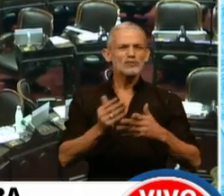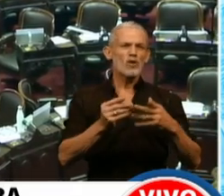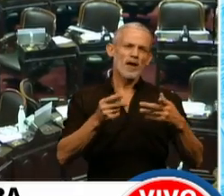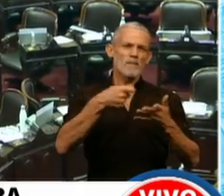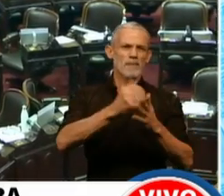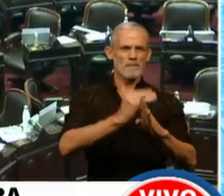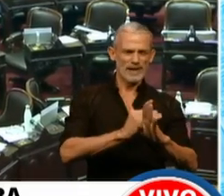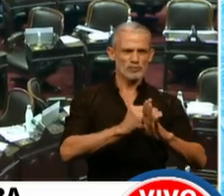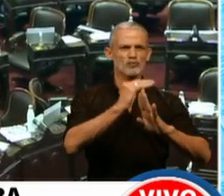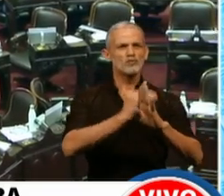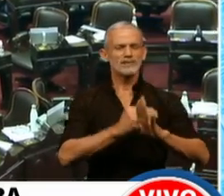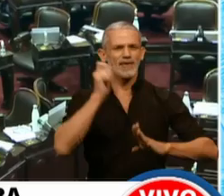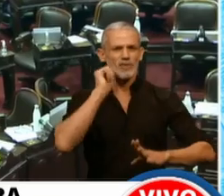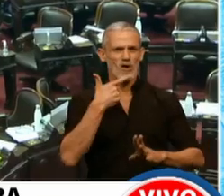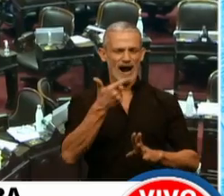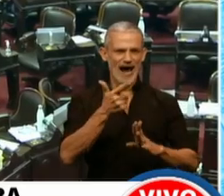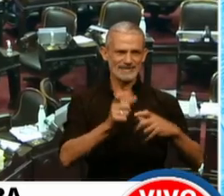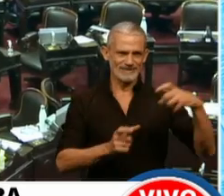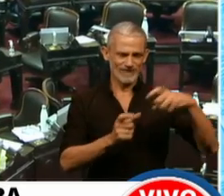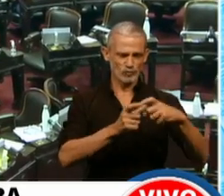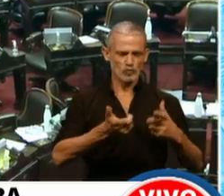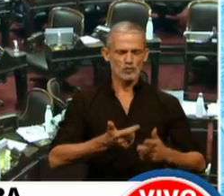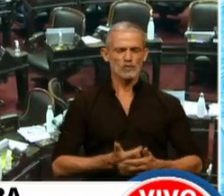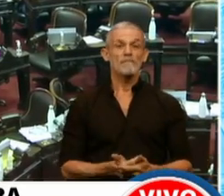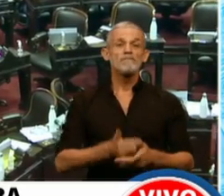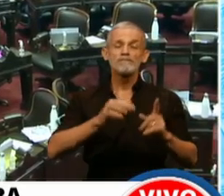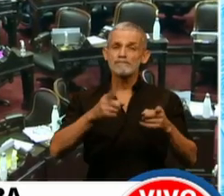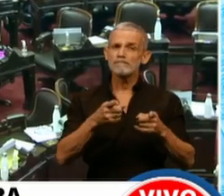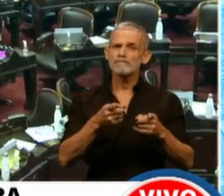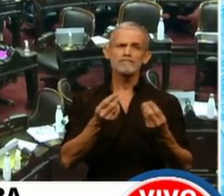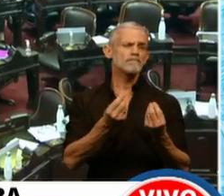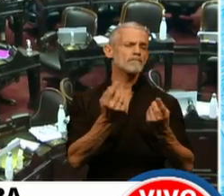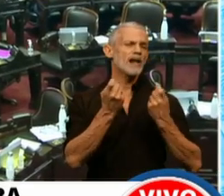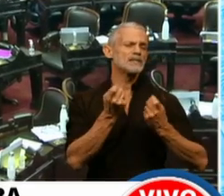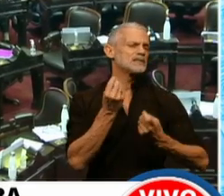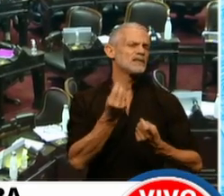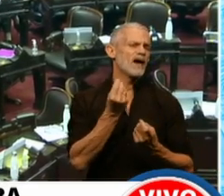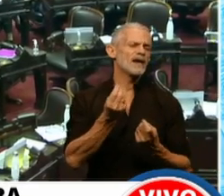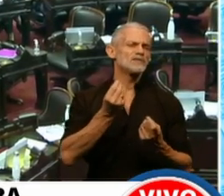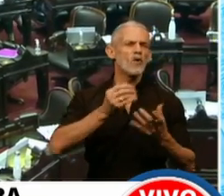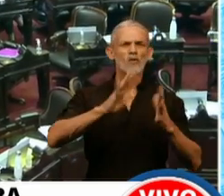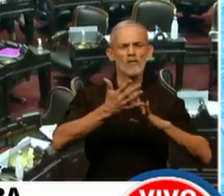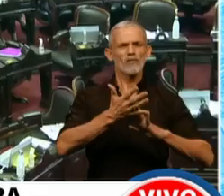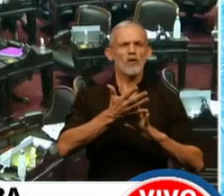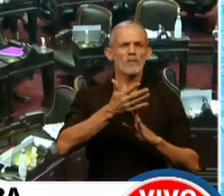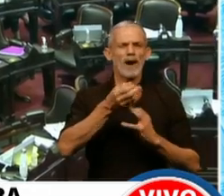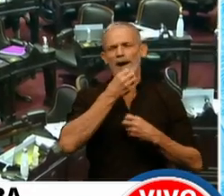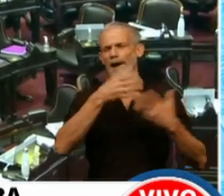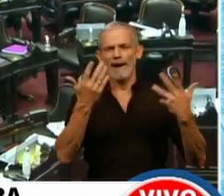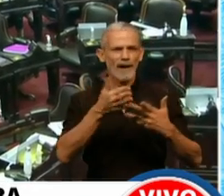y si bien se entiende también la necesidad de utilizar un criterio objetivo